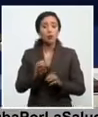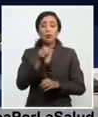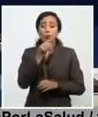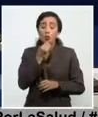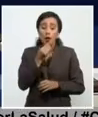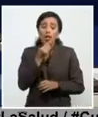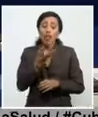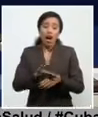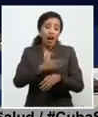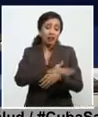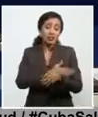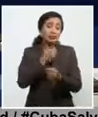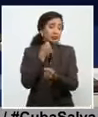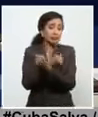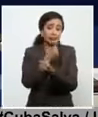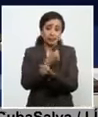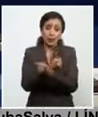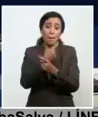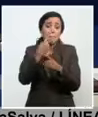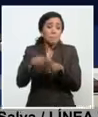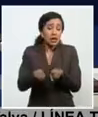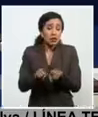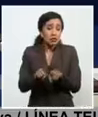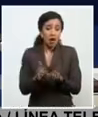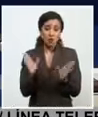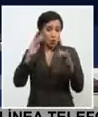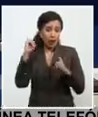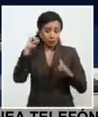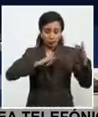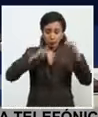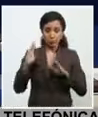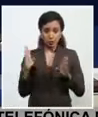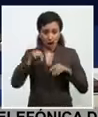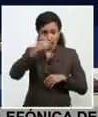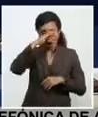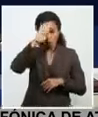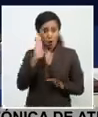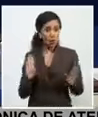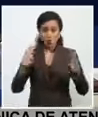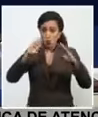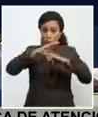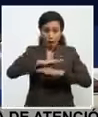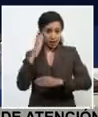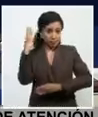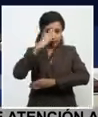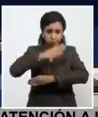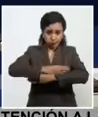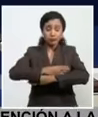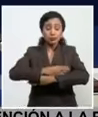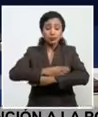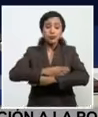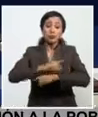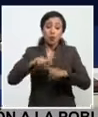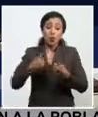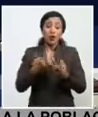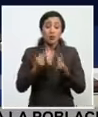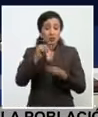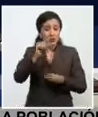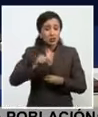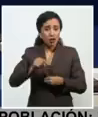riesgo, ya prácticamente al no haber entrada en nuestro país, pues muchos ya llevan el tiempo suficiente como para